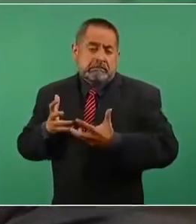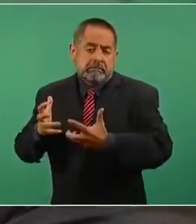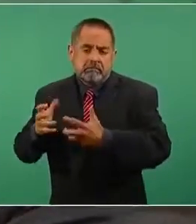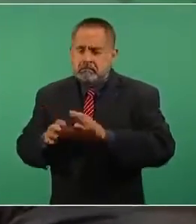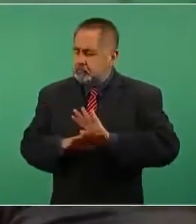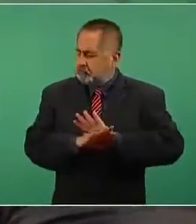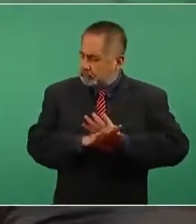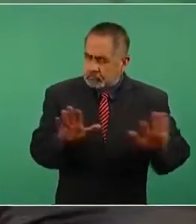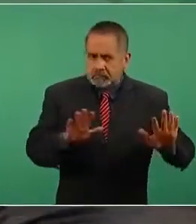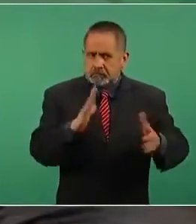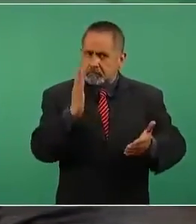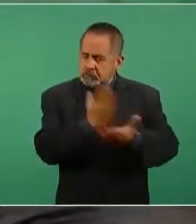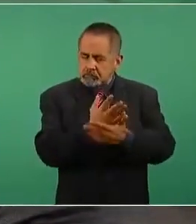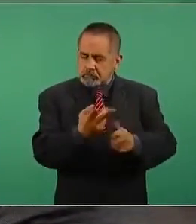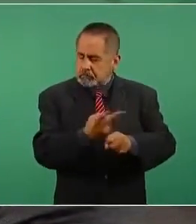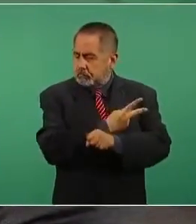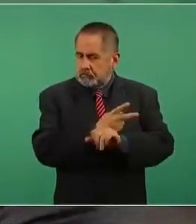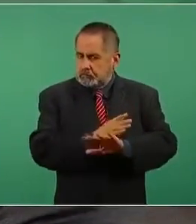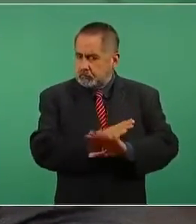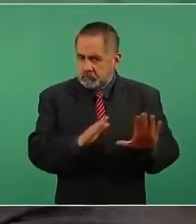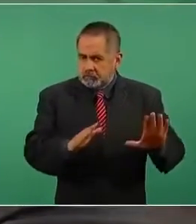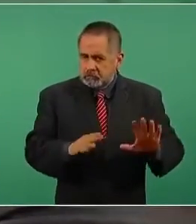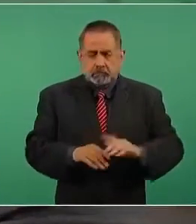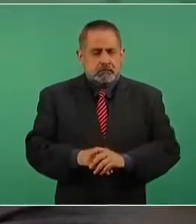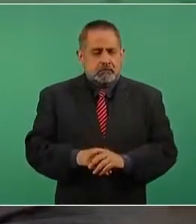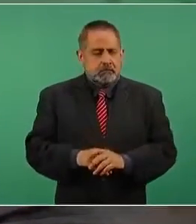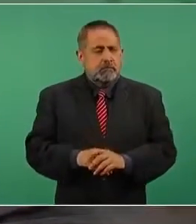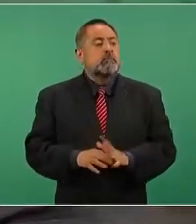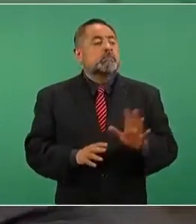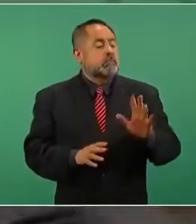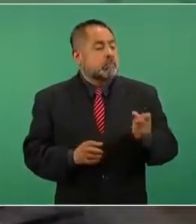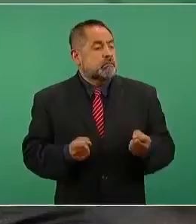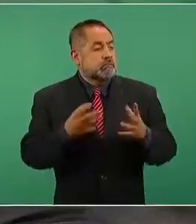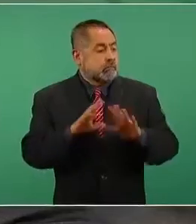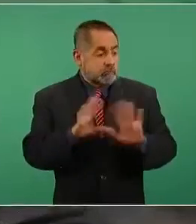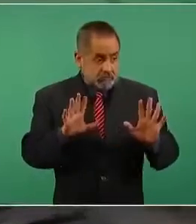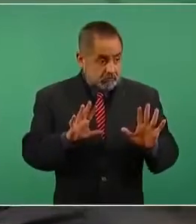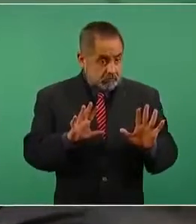ya eso pasó. A ver, ¿cuánto?